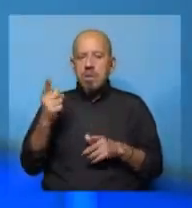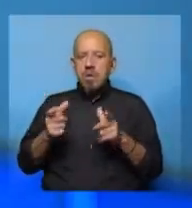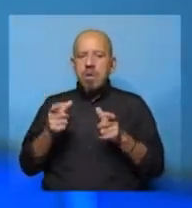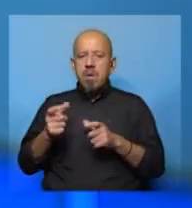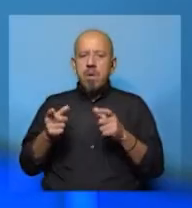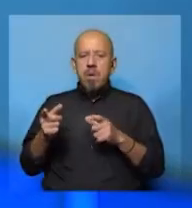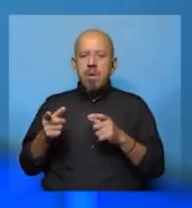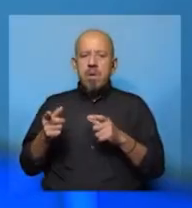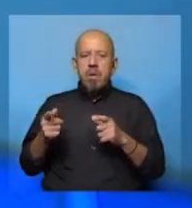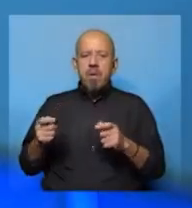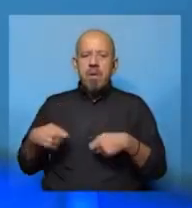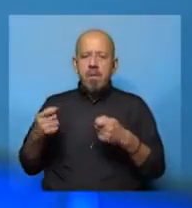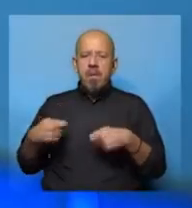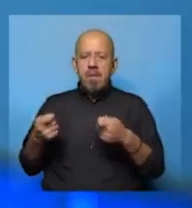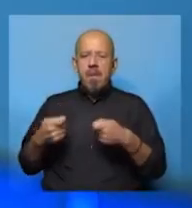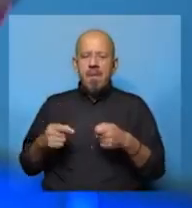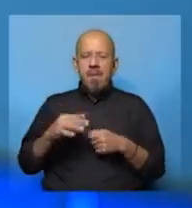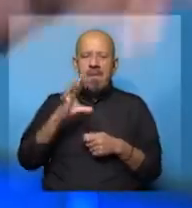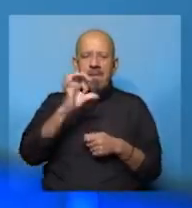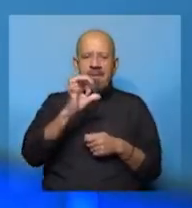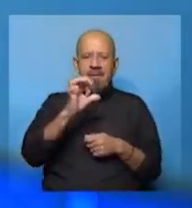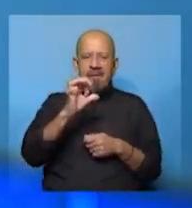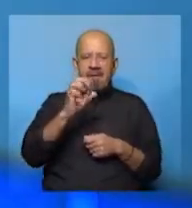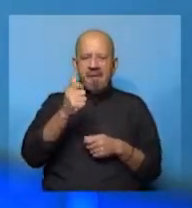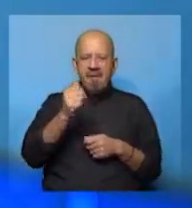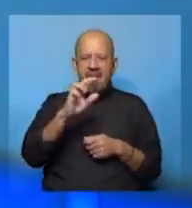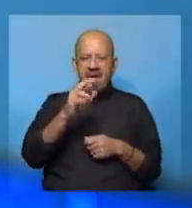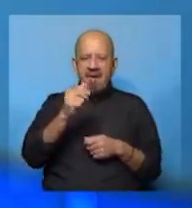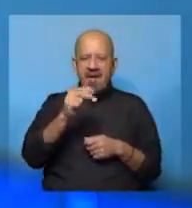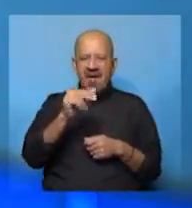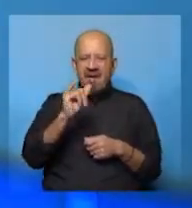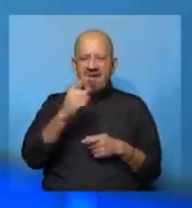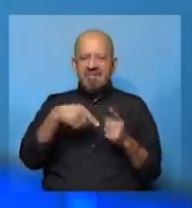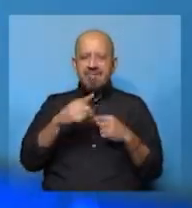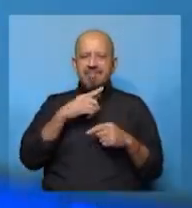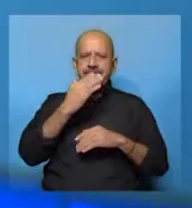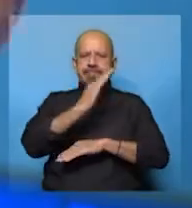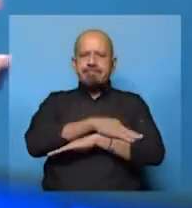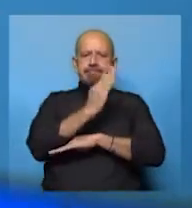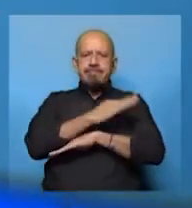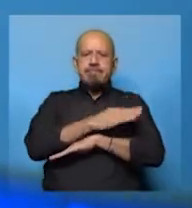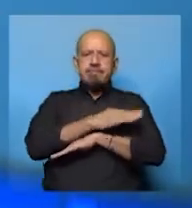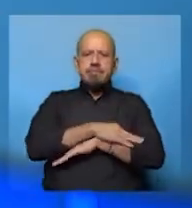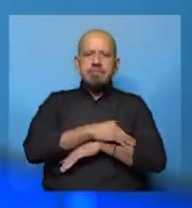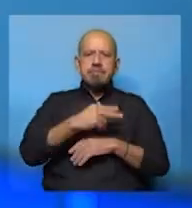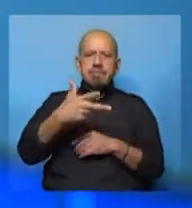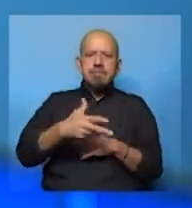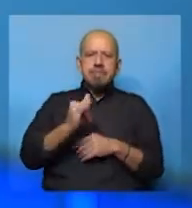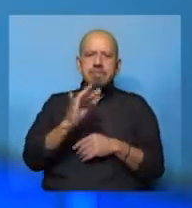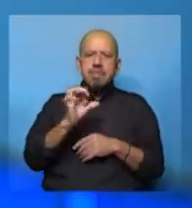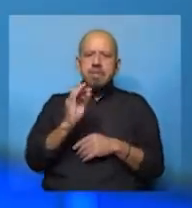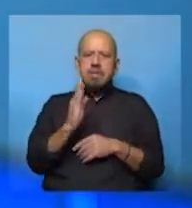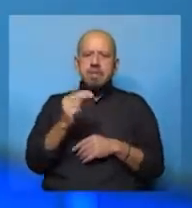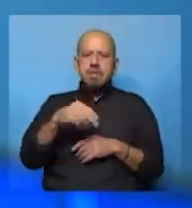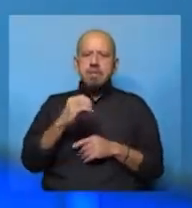un almacencito ahí en aparicios Arabia recogiendo en el hispano con un camión prolijamente uniformados es decir o